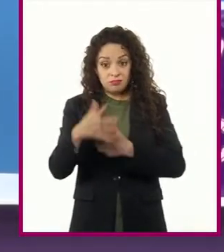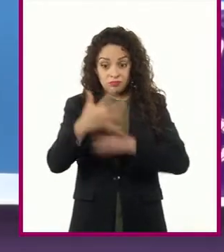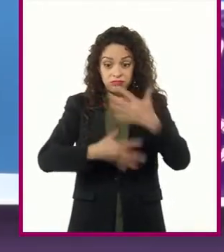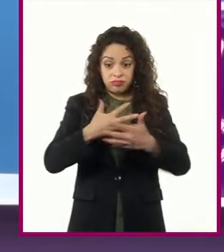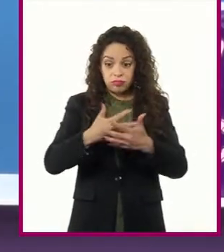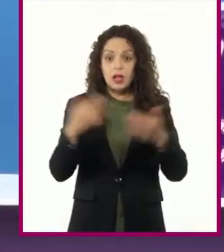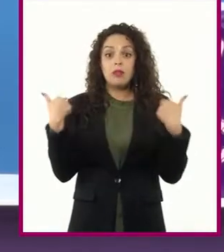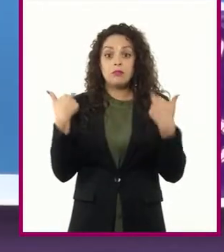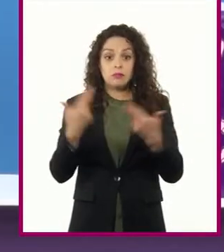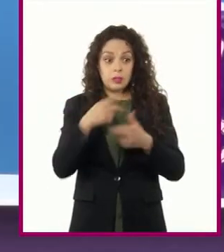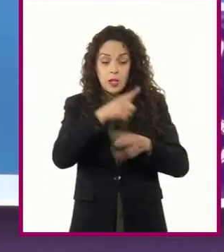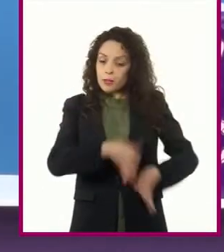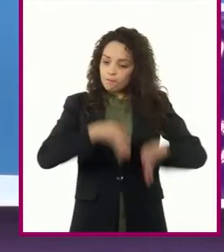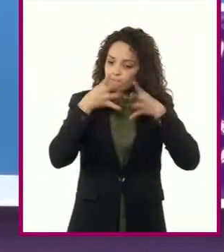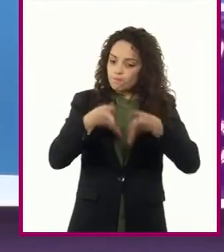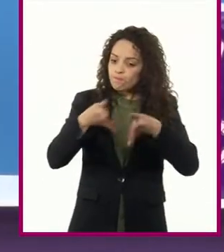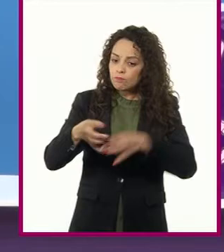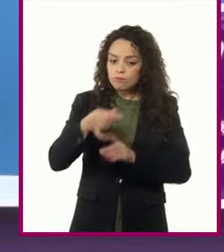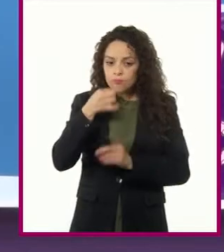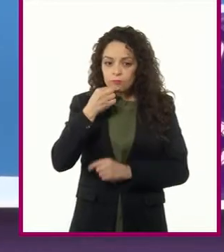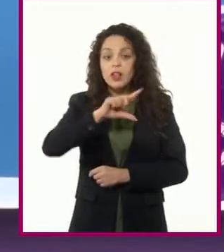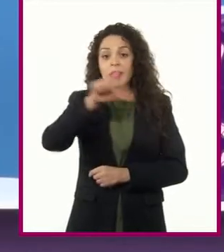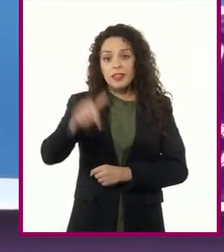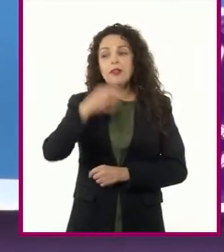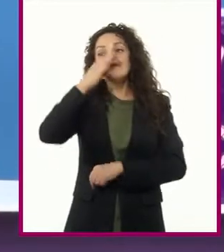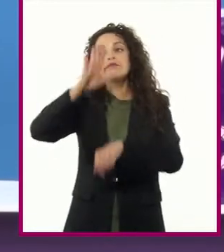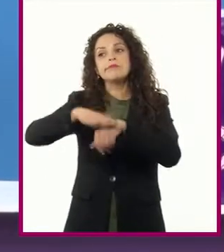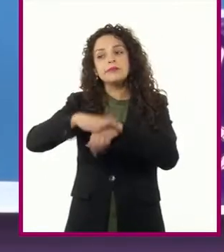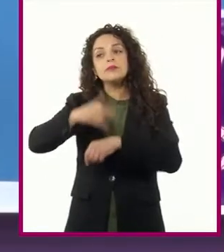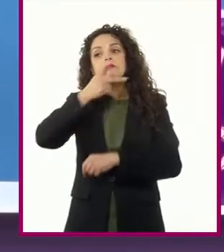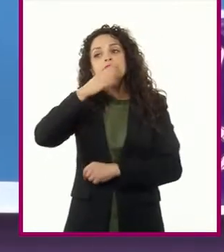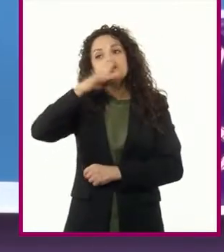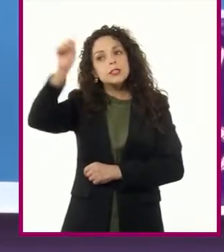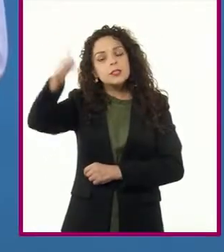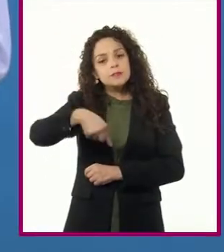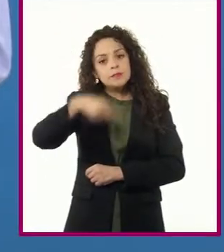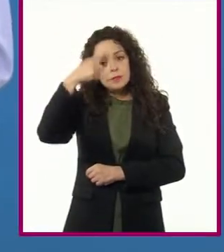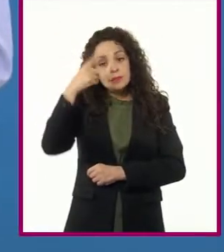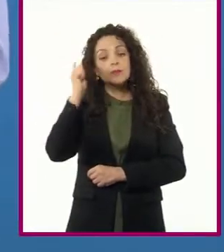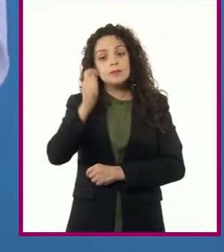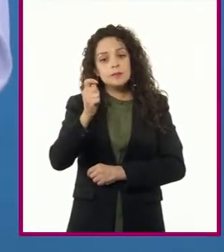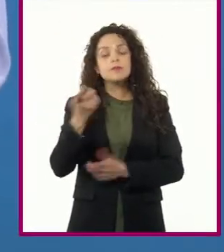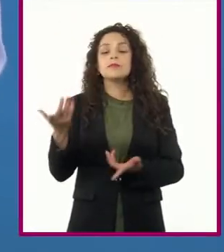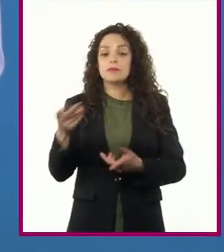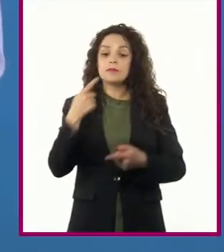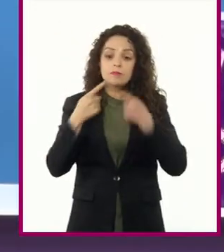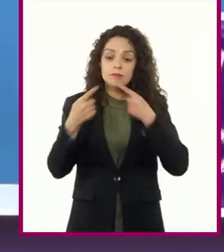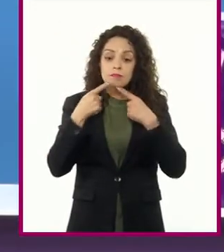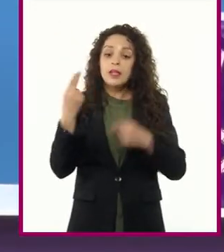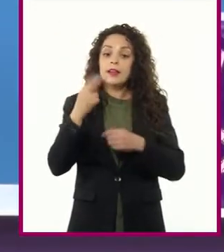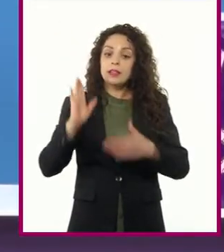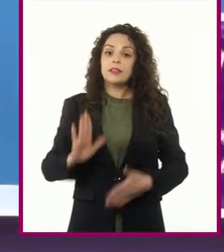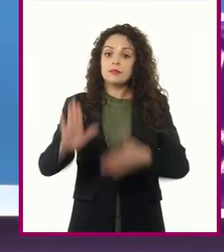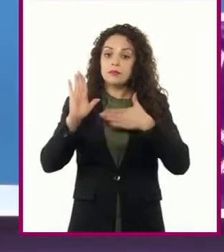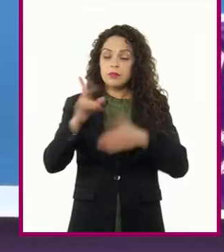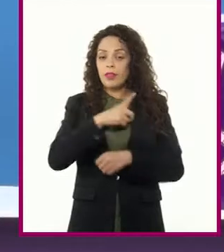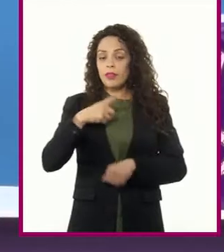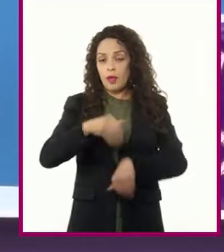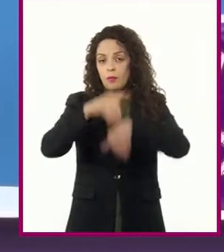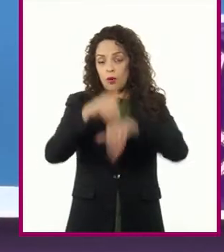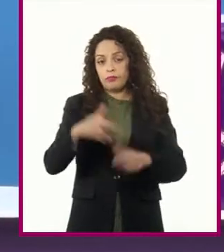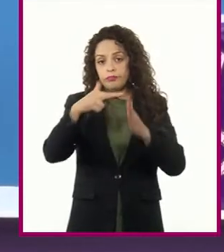involucradas. Luego mandaban citar a las mamás y o papás para que, en conjunto, se comprometieran a seguir el reglamento